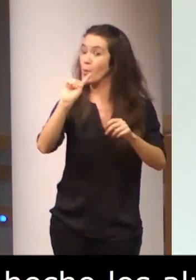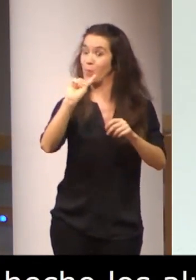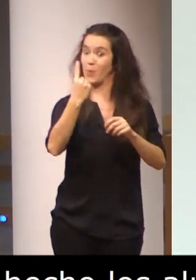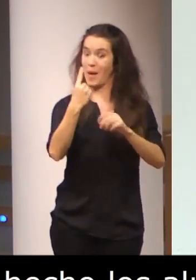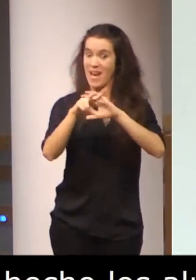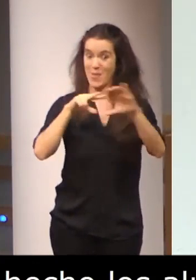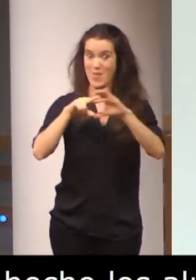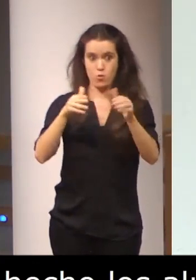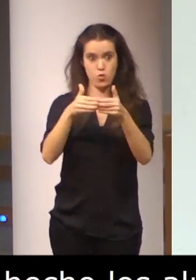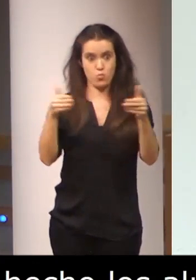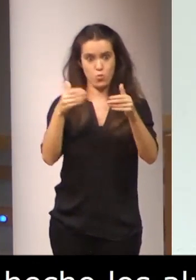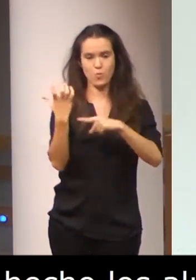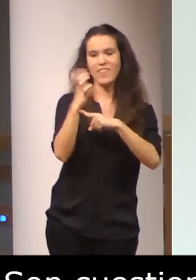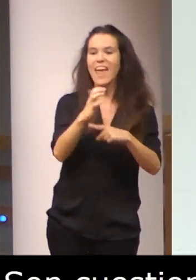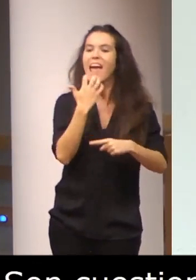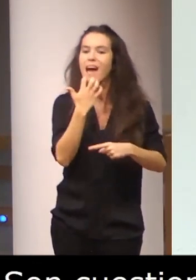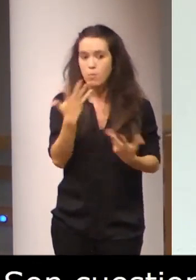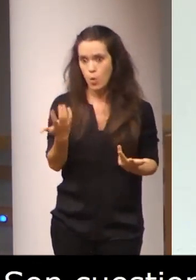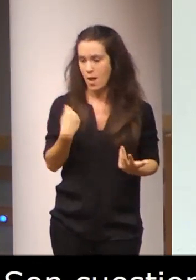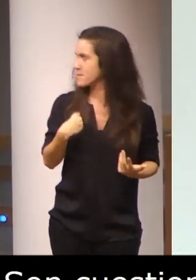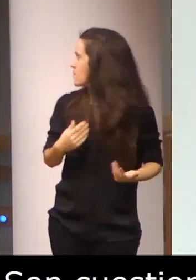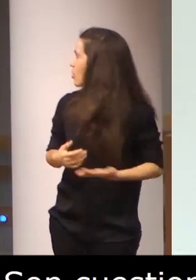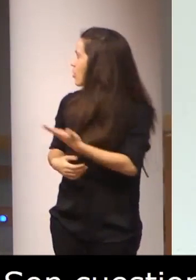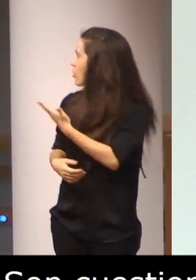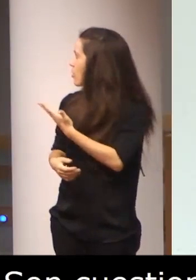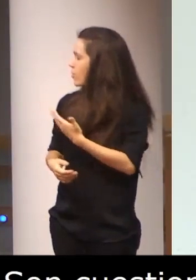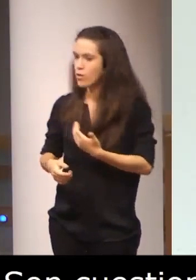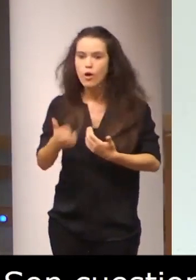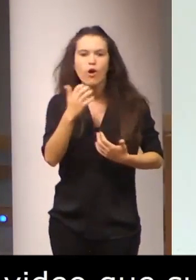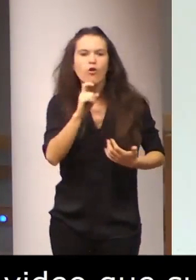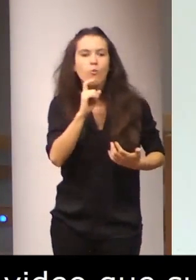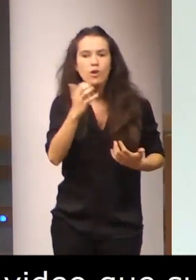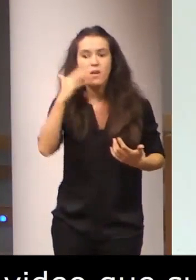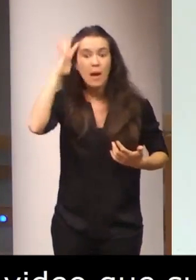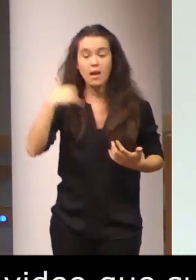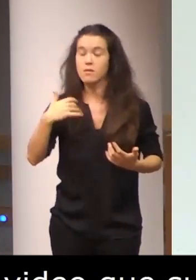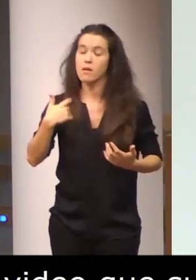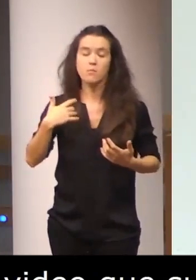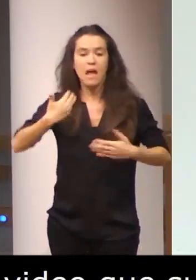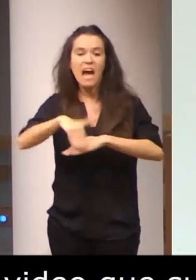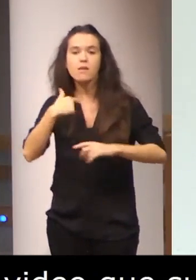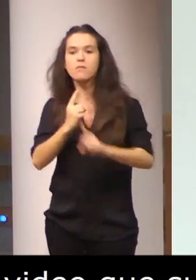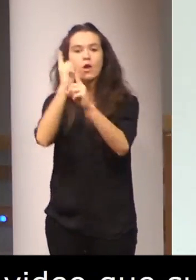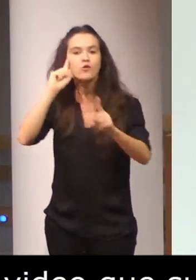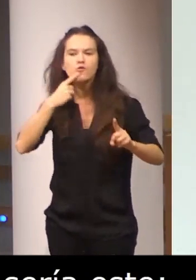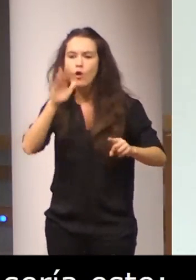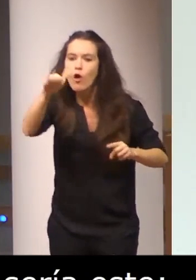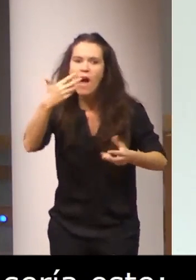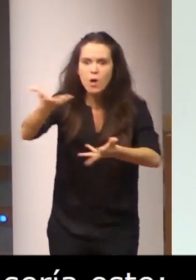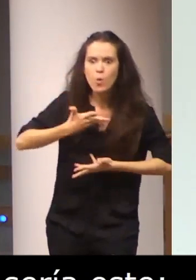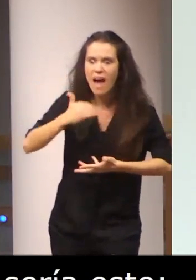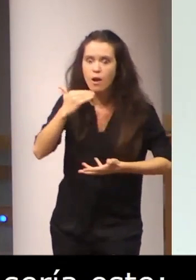clase, ¿no? Como ejemplo, sería este de cómo reaccionarías un sordo te pidiera ayuda. Y es un vídeo que, si no lo conocen, aconsejo que lo vean porque